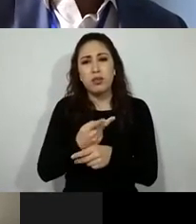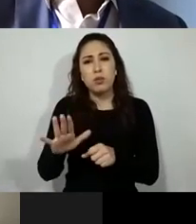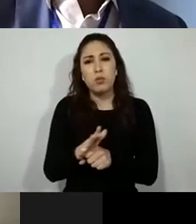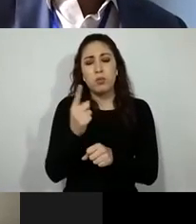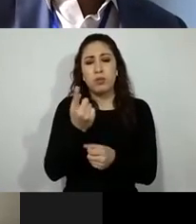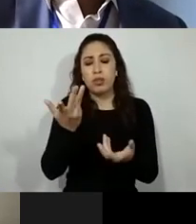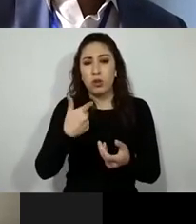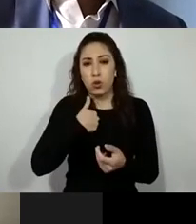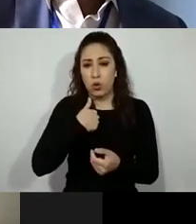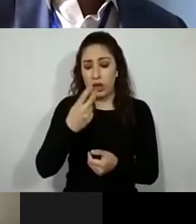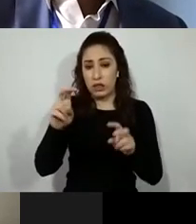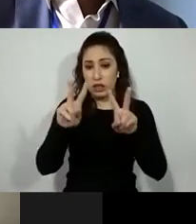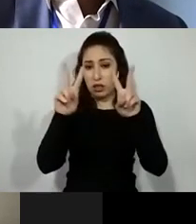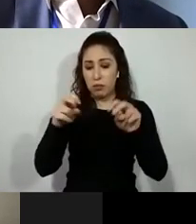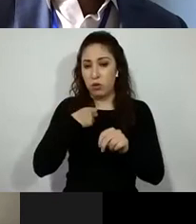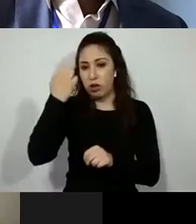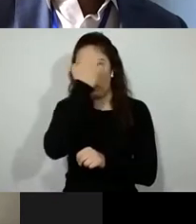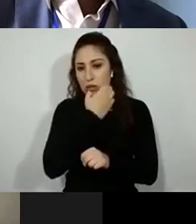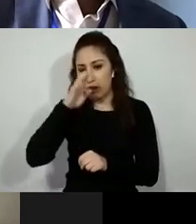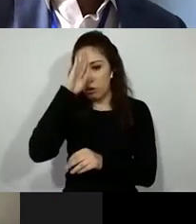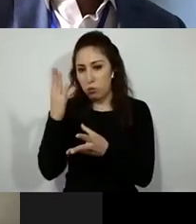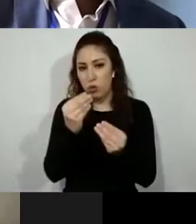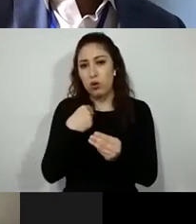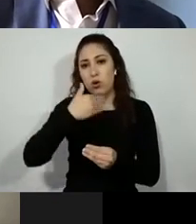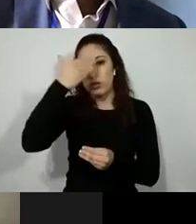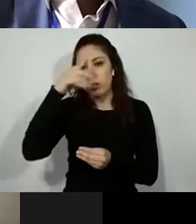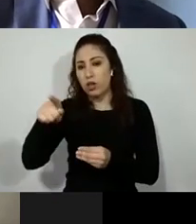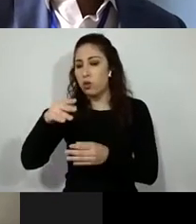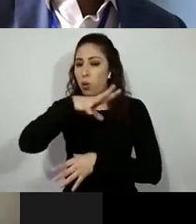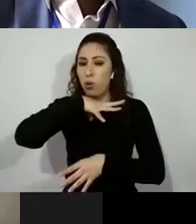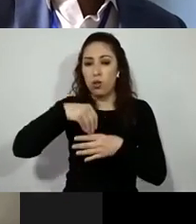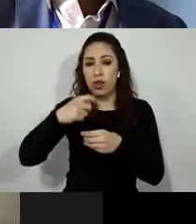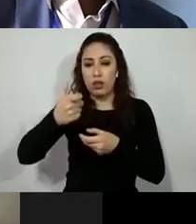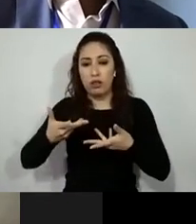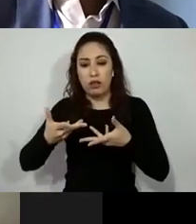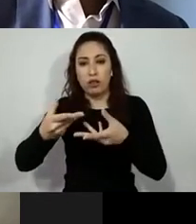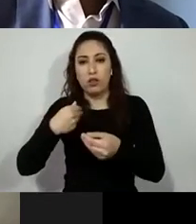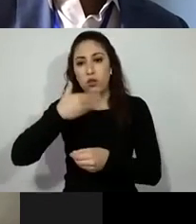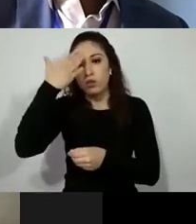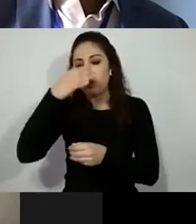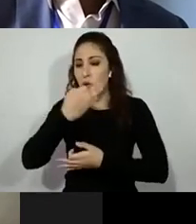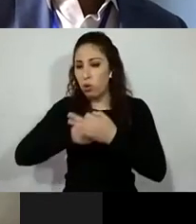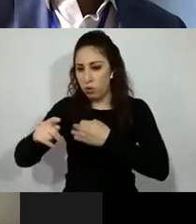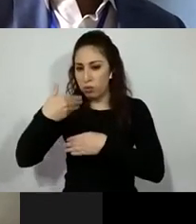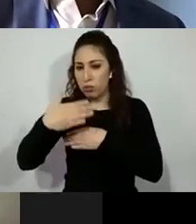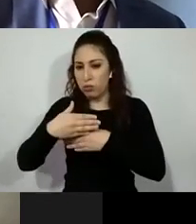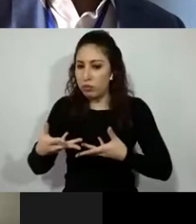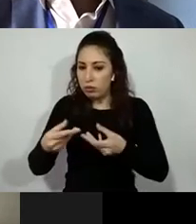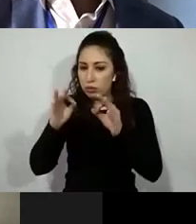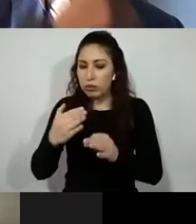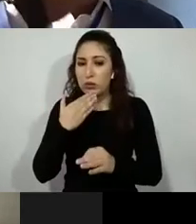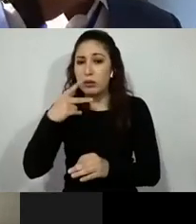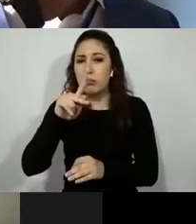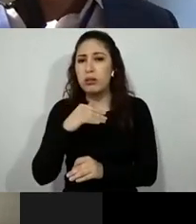este tema. Yo sé que usted lo tiene todo comprometido y conociéndola sé que lo va a ejercer correctamente. Nada más quiero